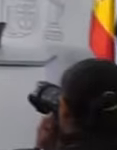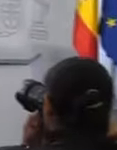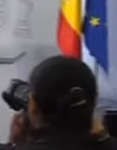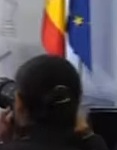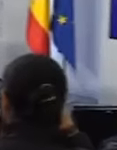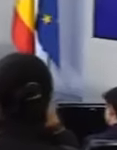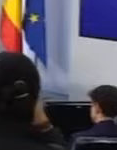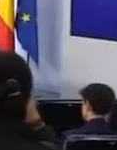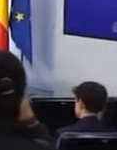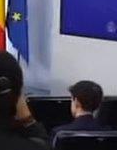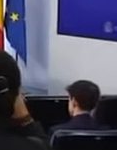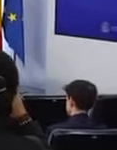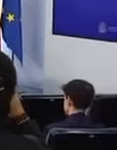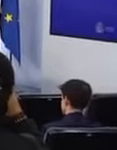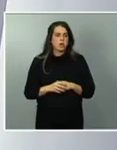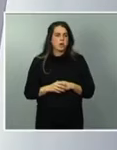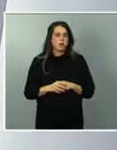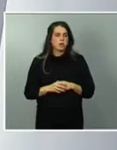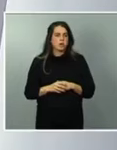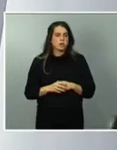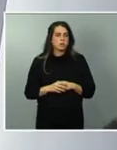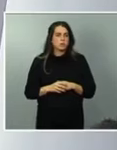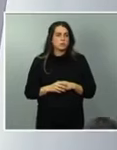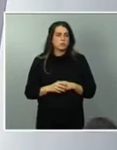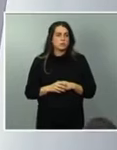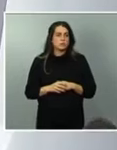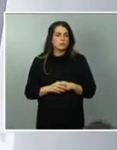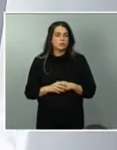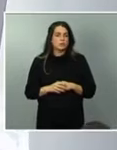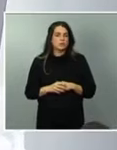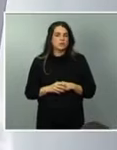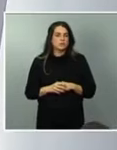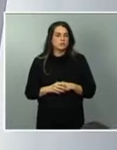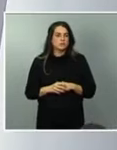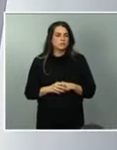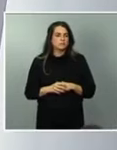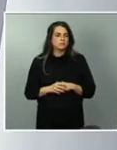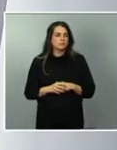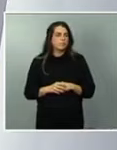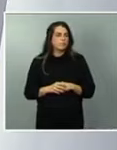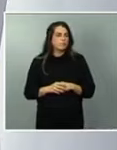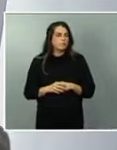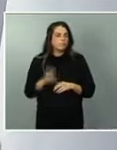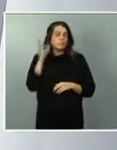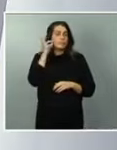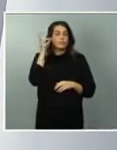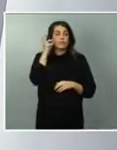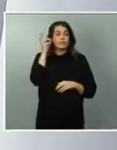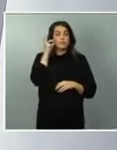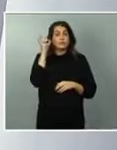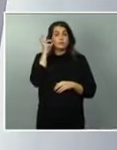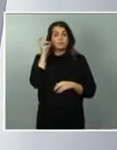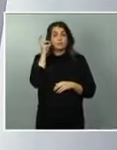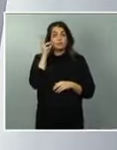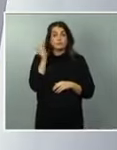pone a las islas como referentes en todo el mundo. Hemos hoy aprobado por fin estos planes de ordenación de espacios marítimos, en los